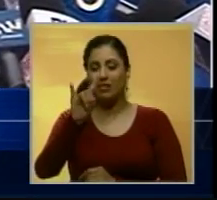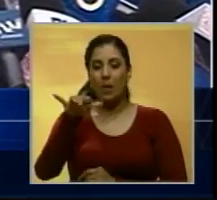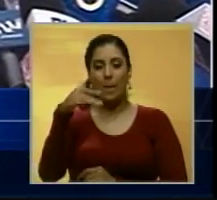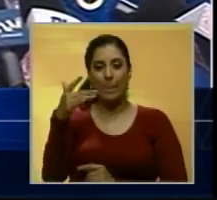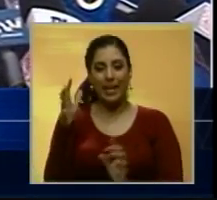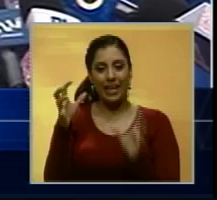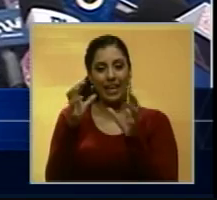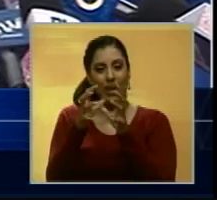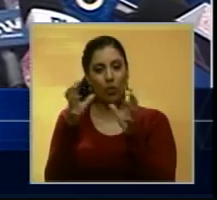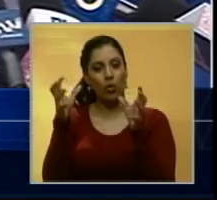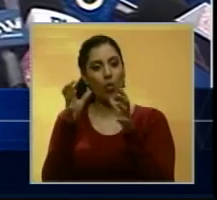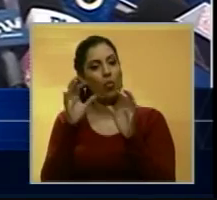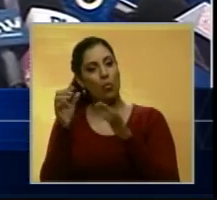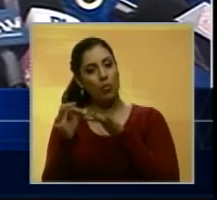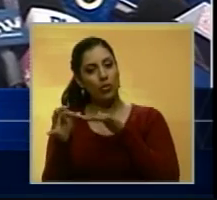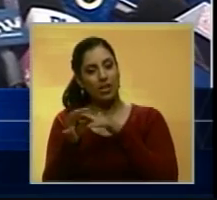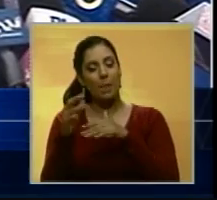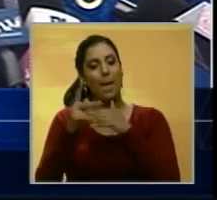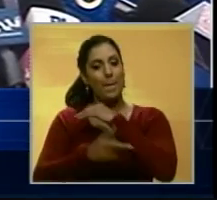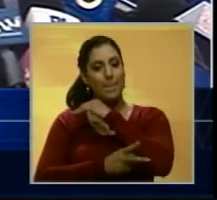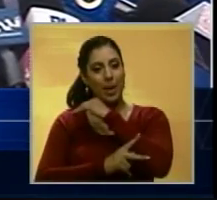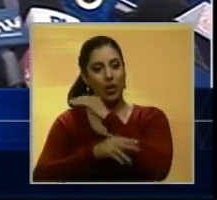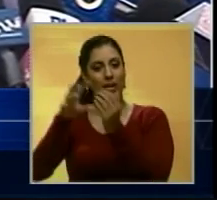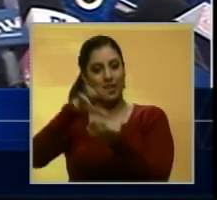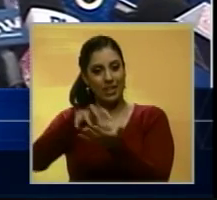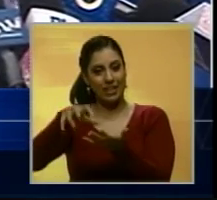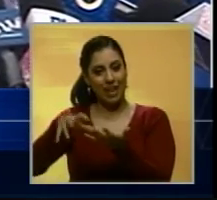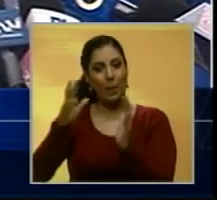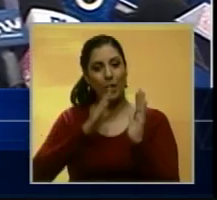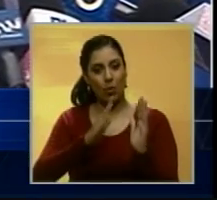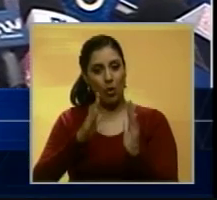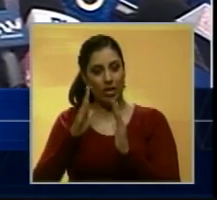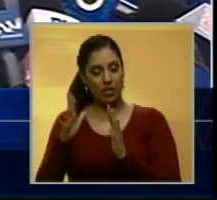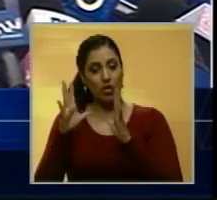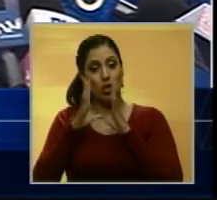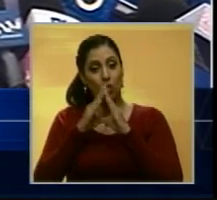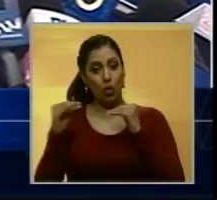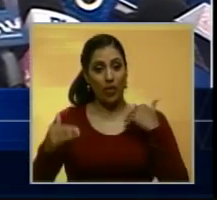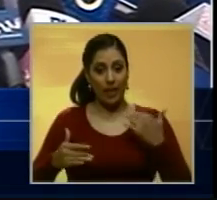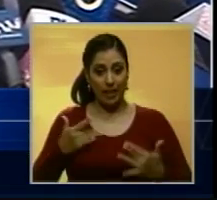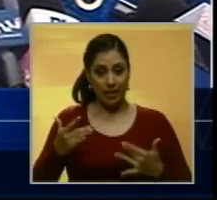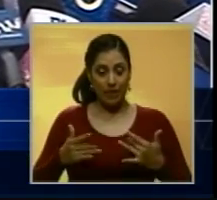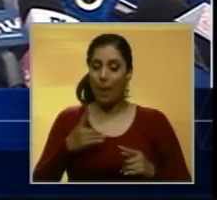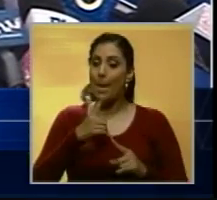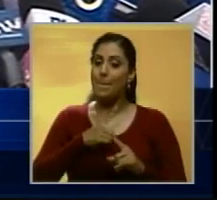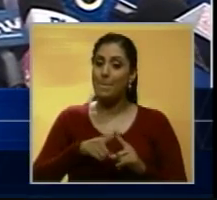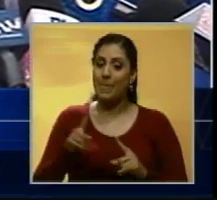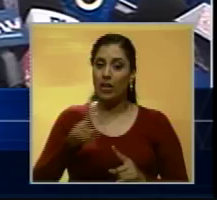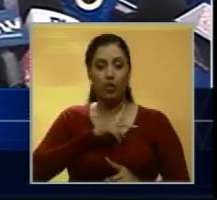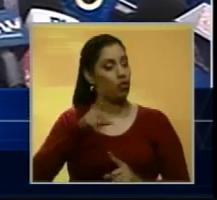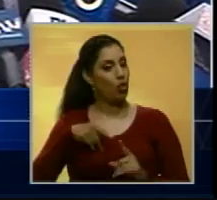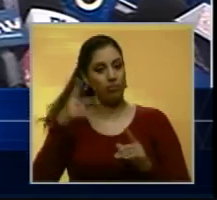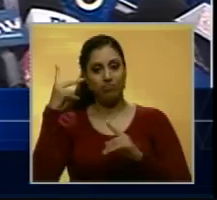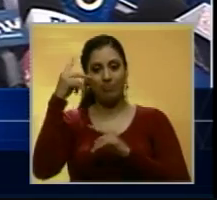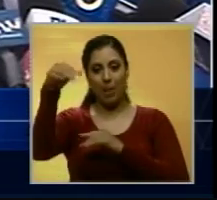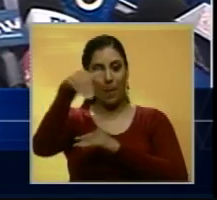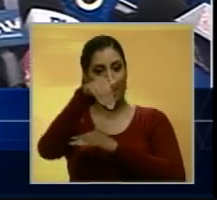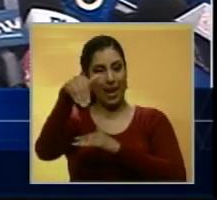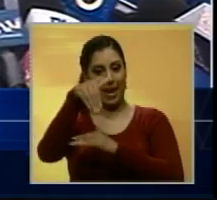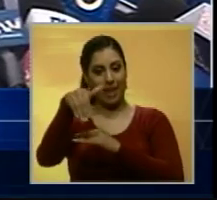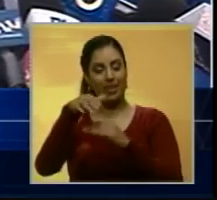las reuniones de comandos municipales, parroquiales y regionales para la organización de todas estas actividades, pero todos para la calle,